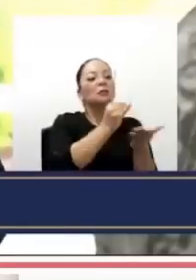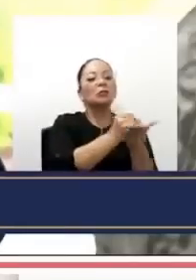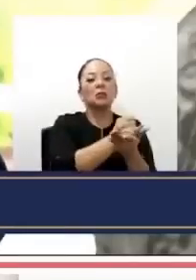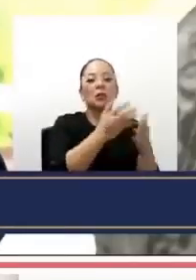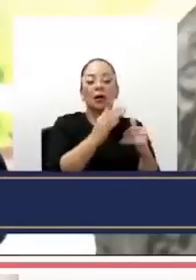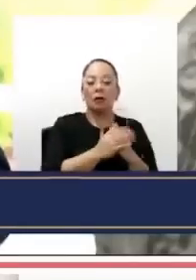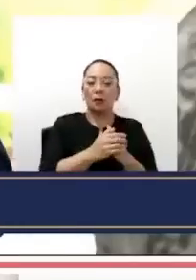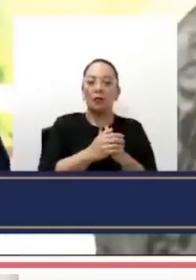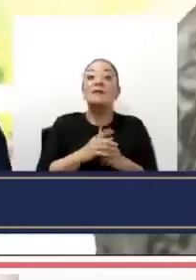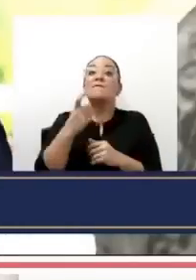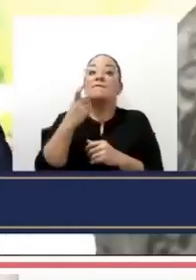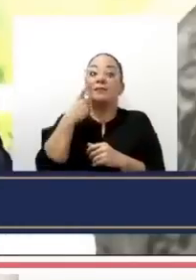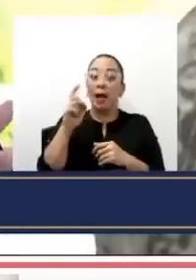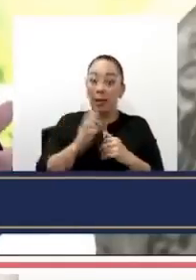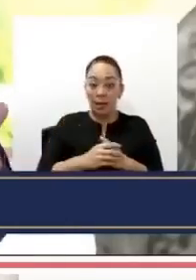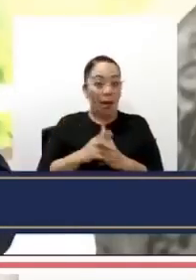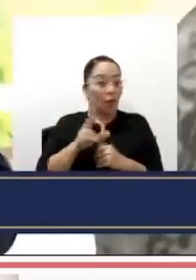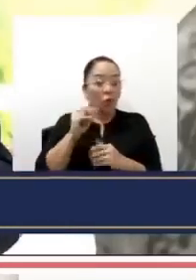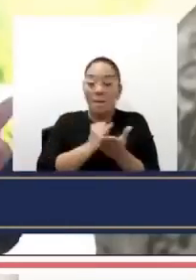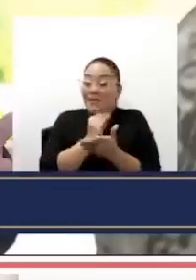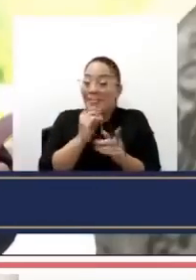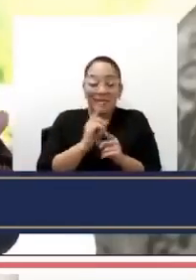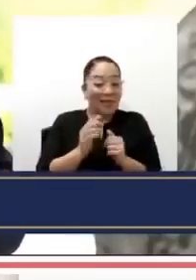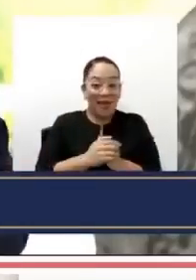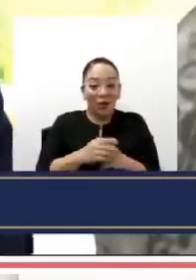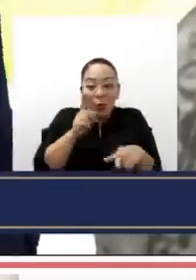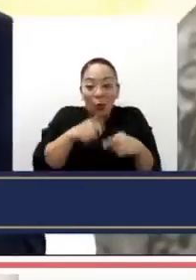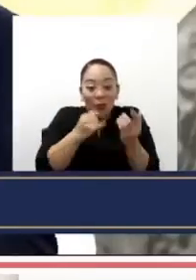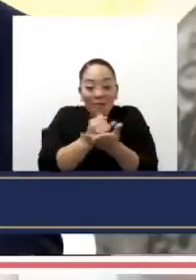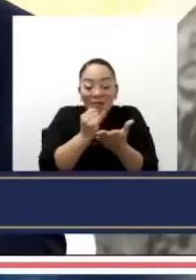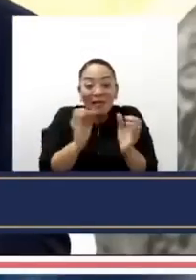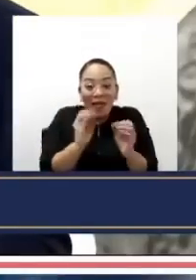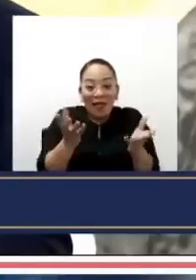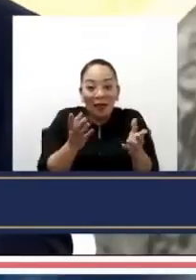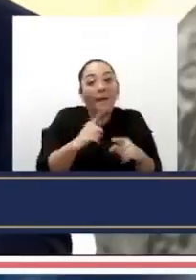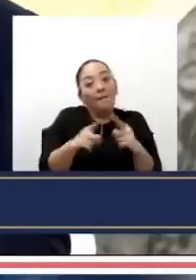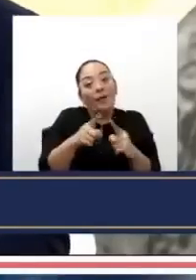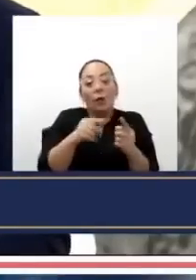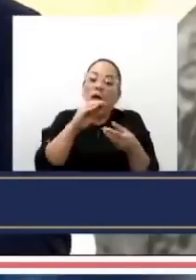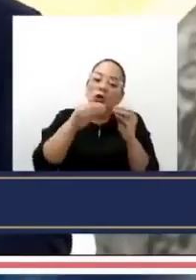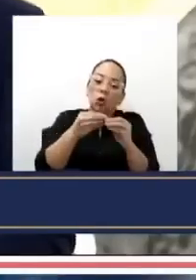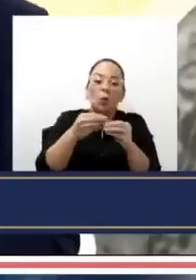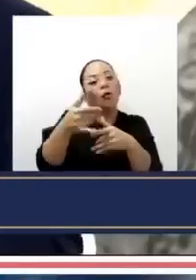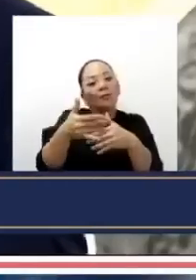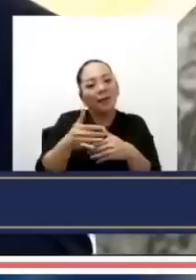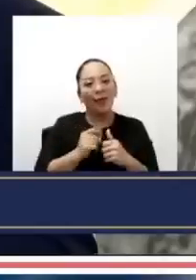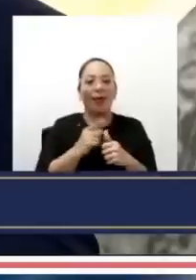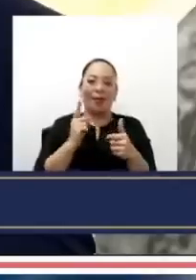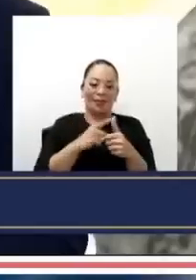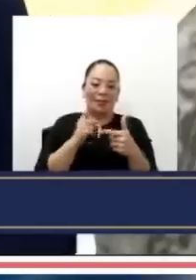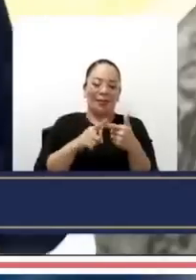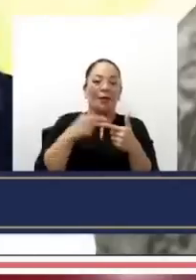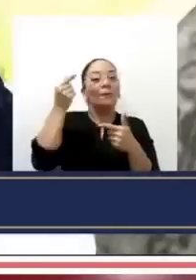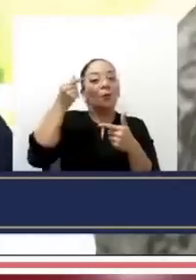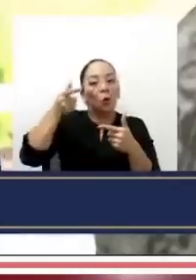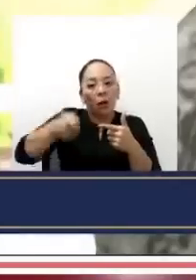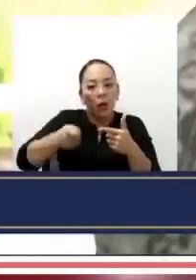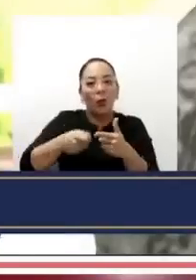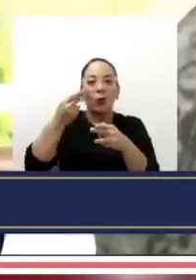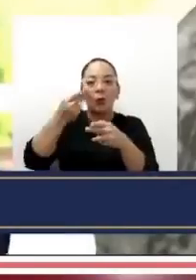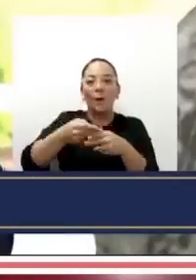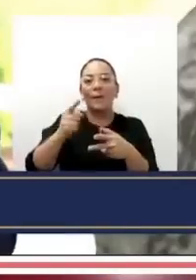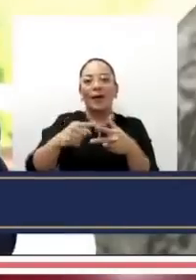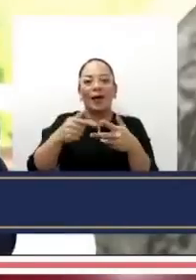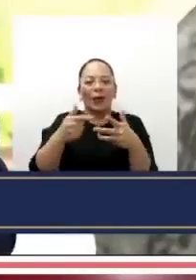y obviamente la fiscalía ni siquiera investiga, porque no puede investigar nada, pero ahí sigue un número de expediente, un procurador designado.